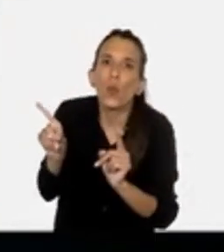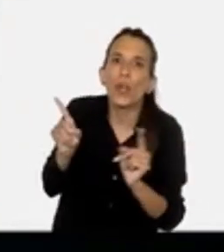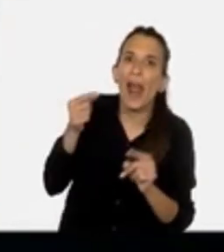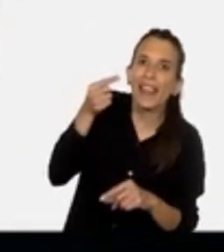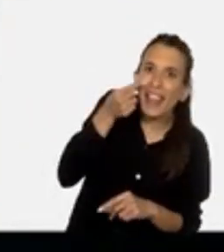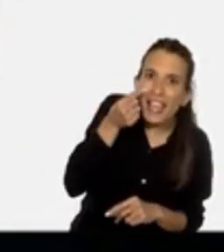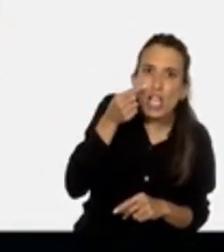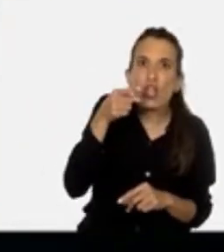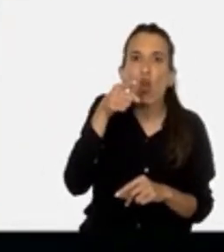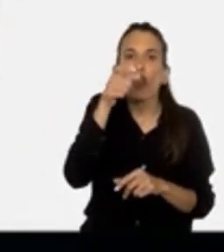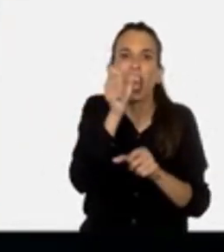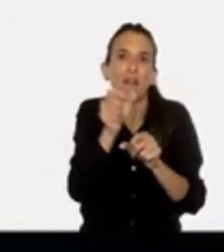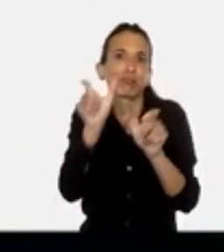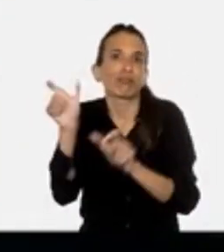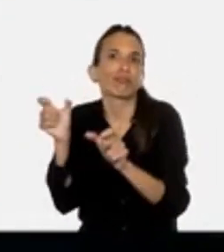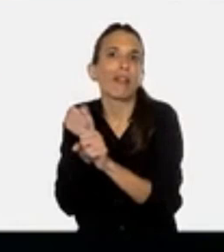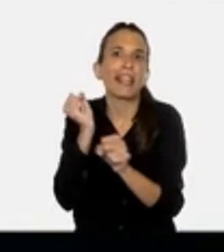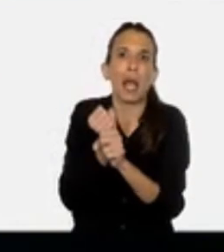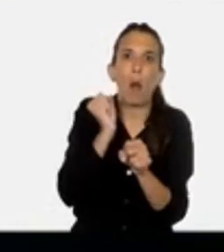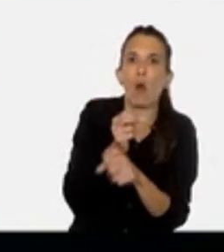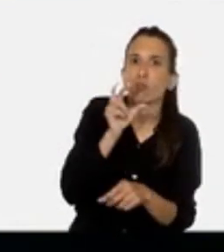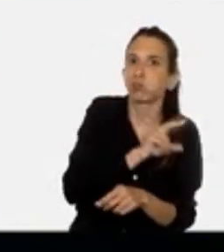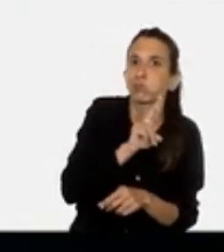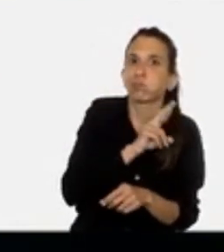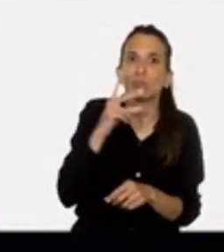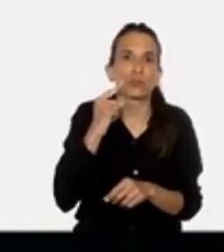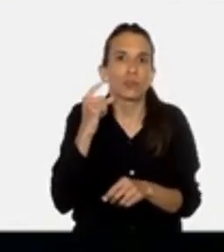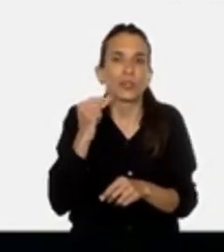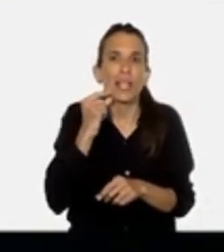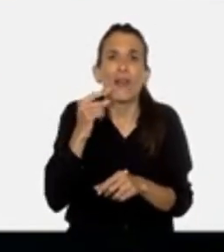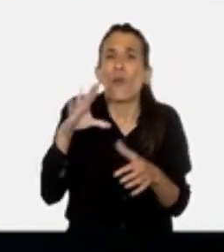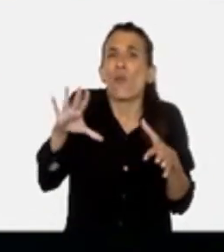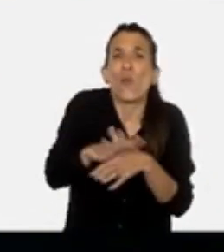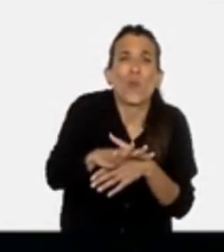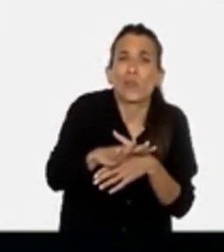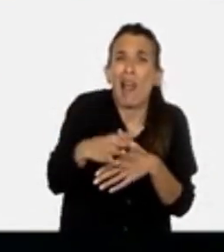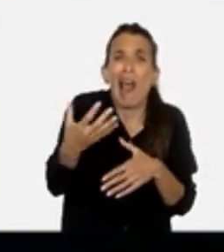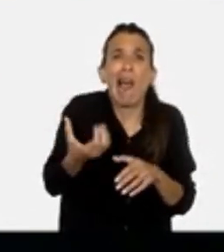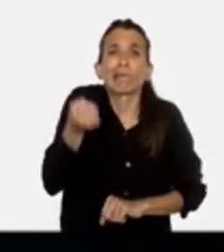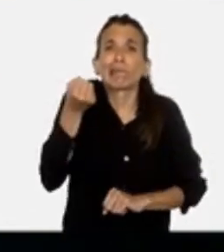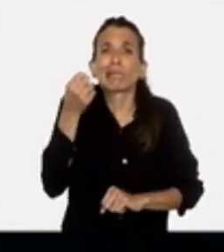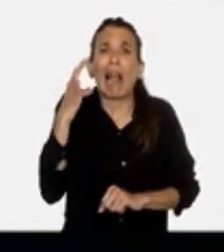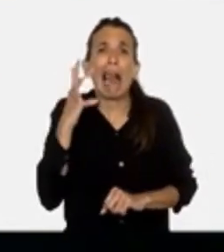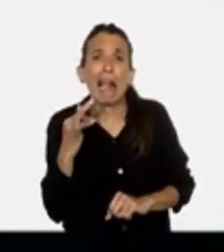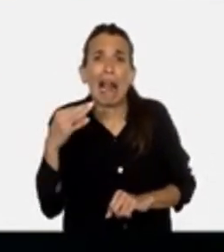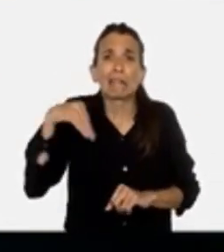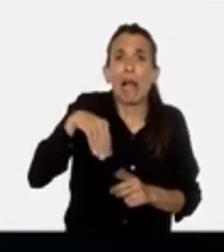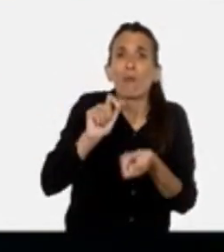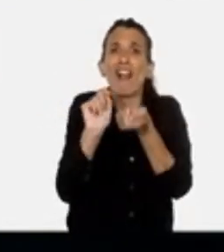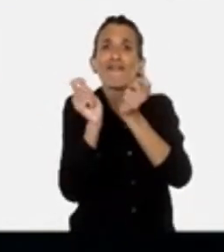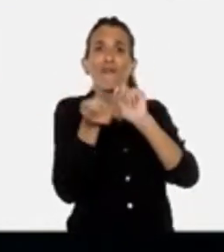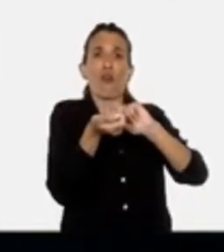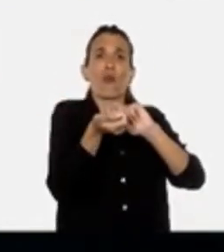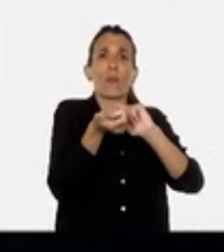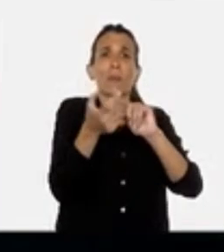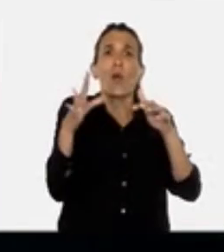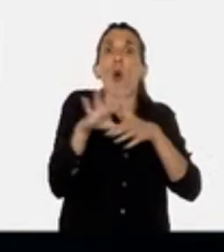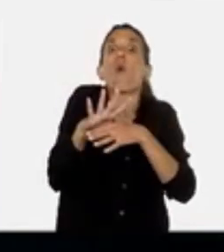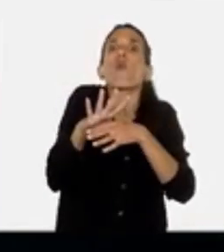trabajadoras y los trabajadores pero es nada más que la punta de lanza para una contrarreforma laboral